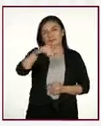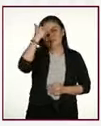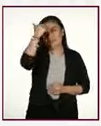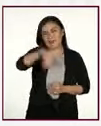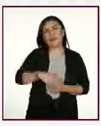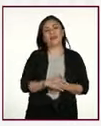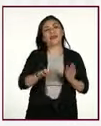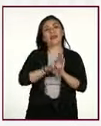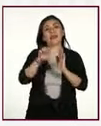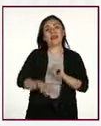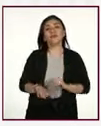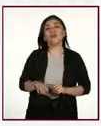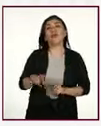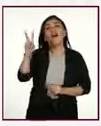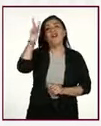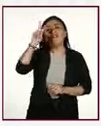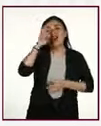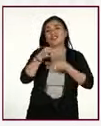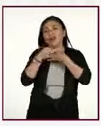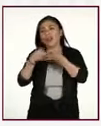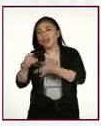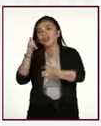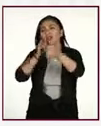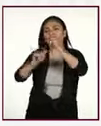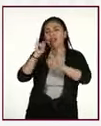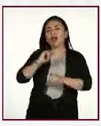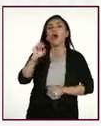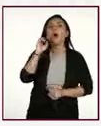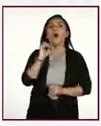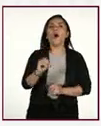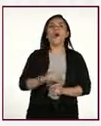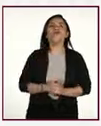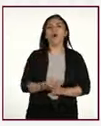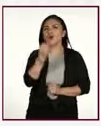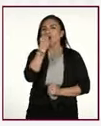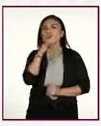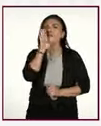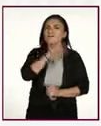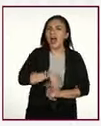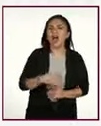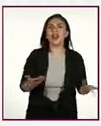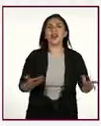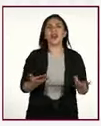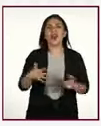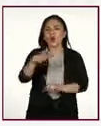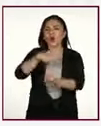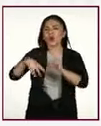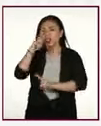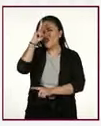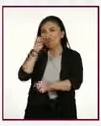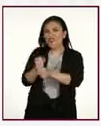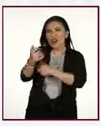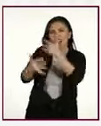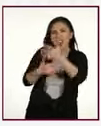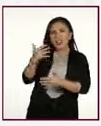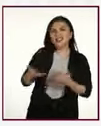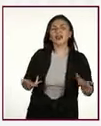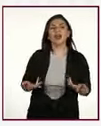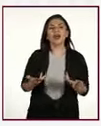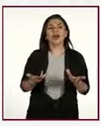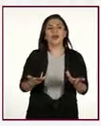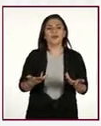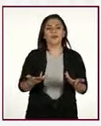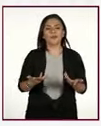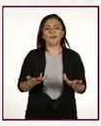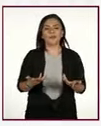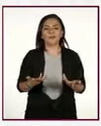El acceso rápido a las sustancias, una mala alimentación, un contexto violento, un